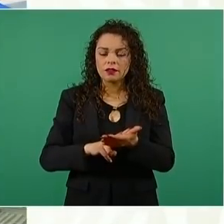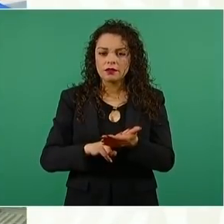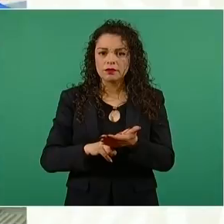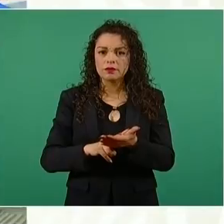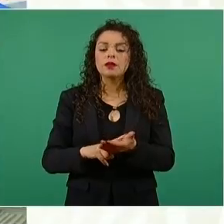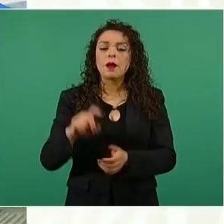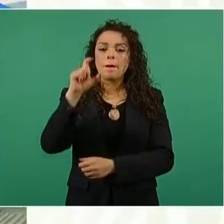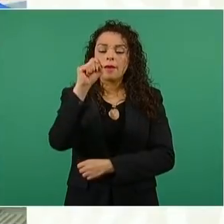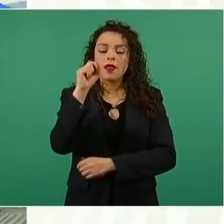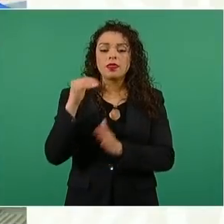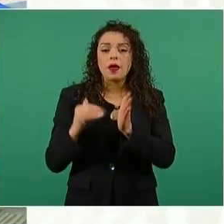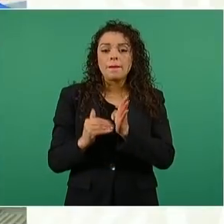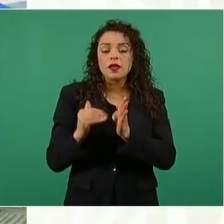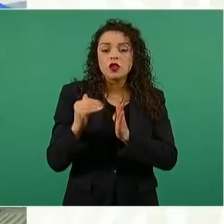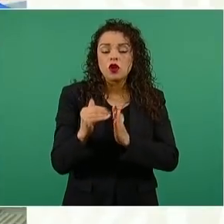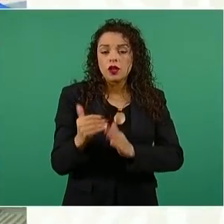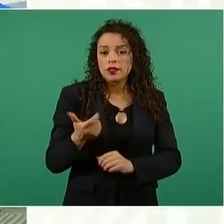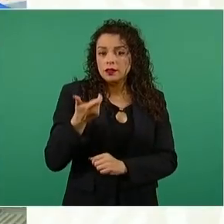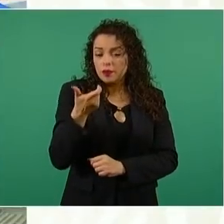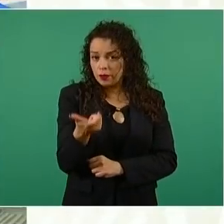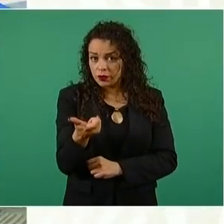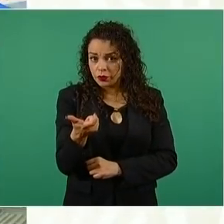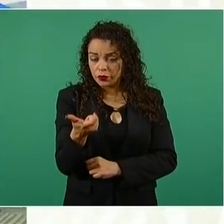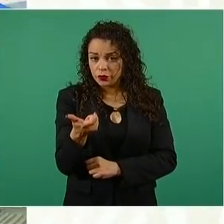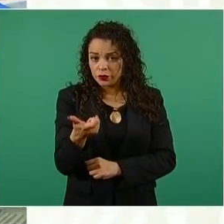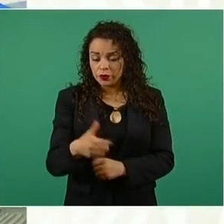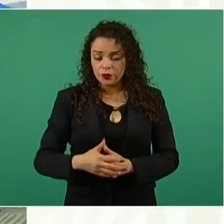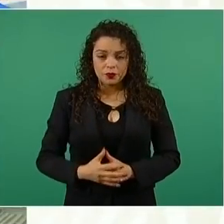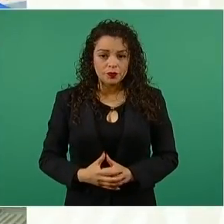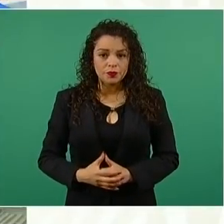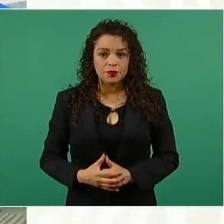de 20 millones de pesos.